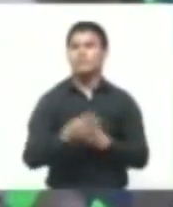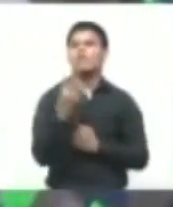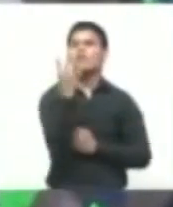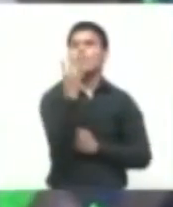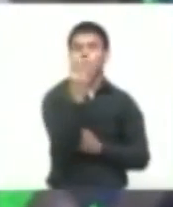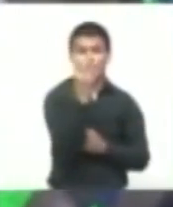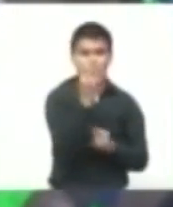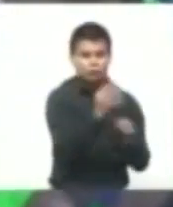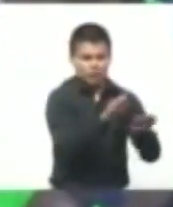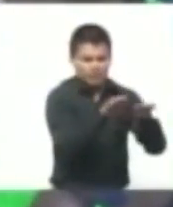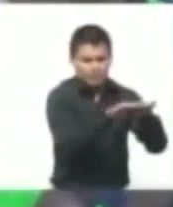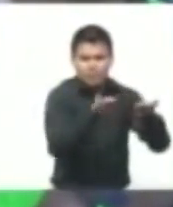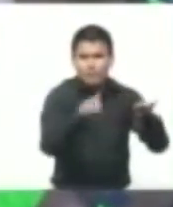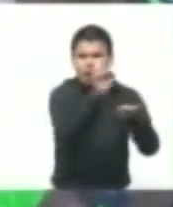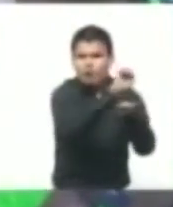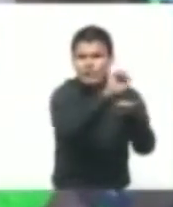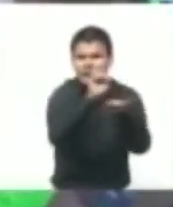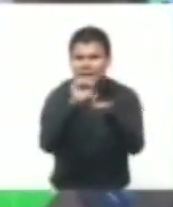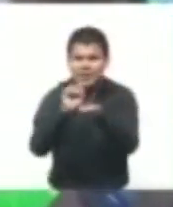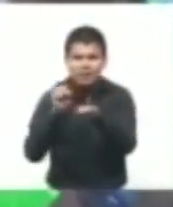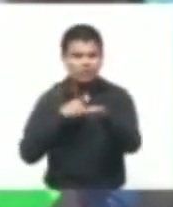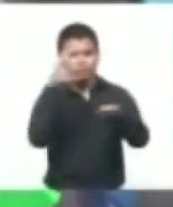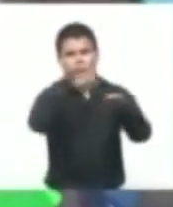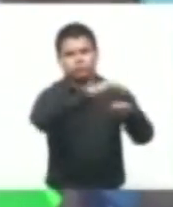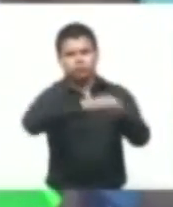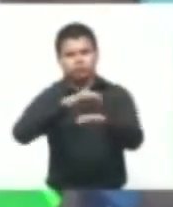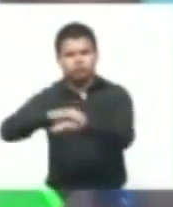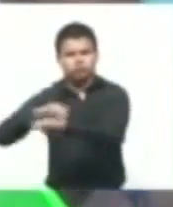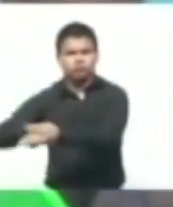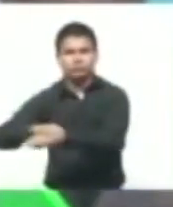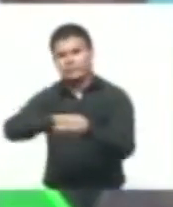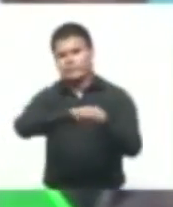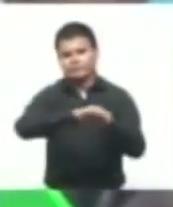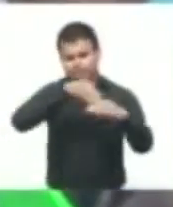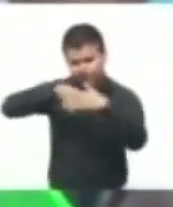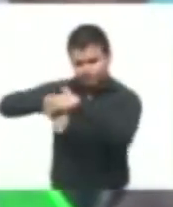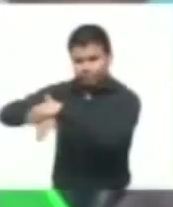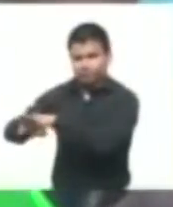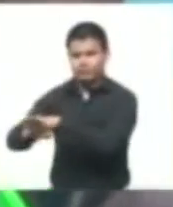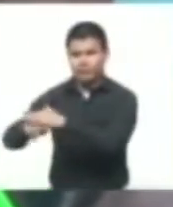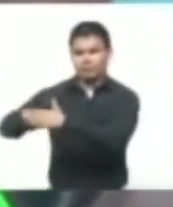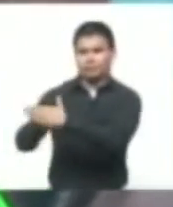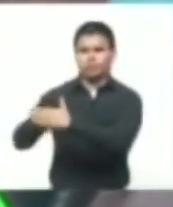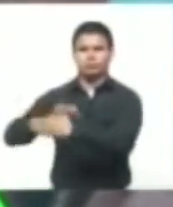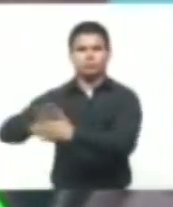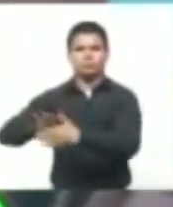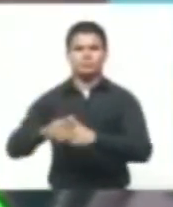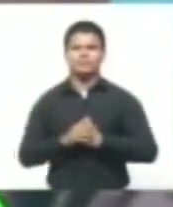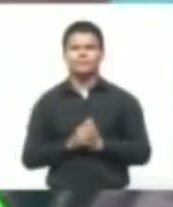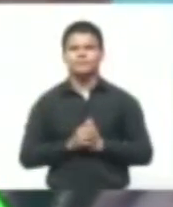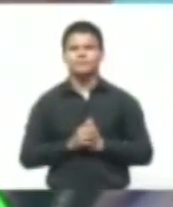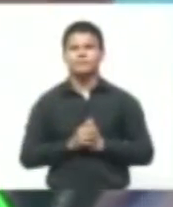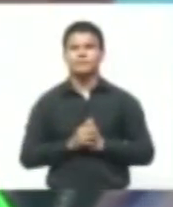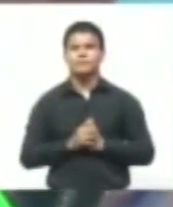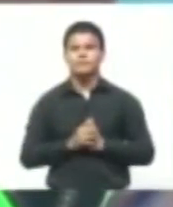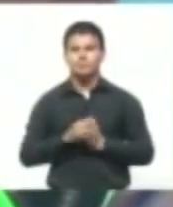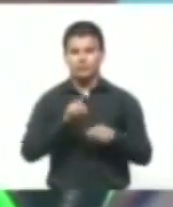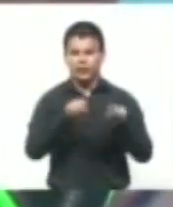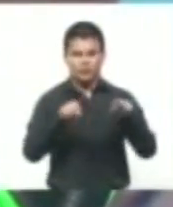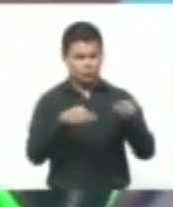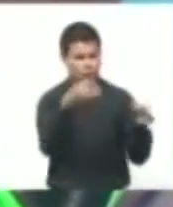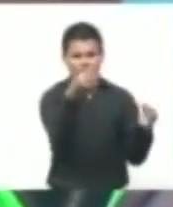manera 8 motocicletas. Las irregularidades que presentan es que no tenían el lleno de